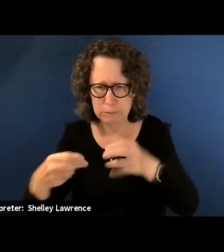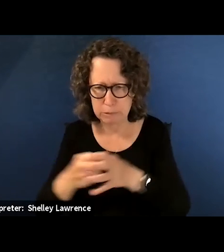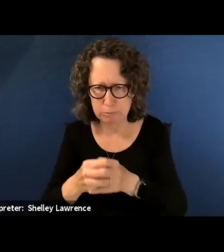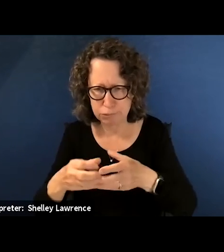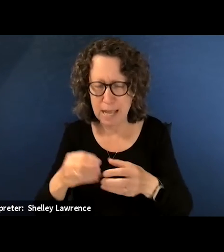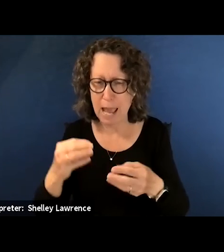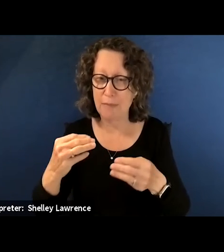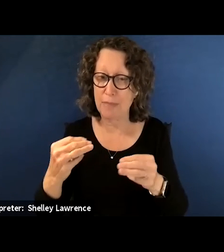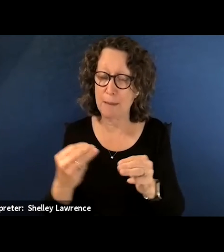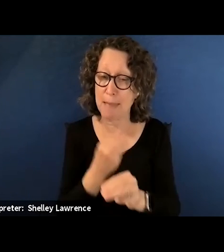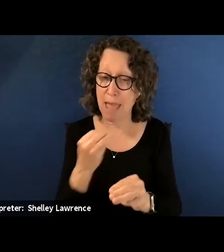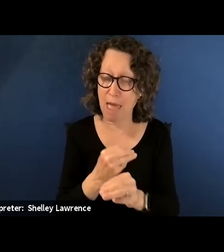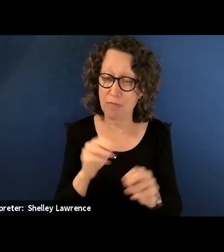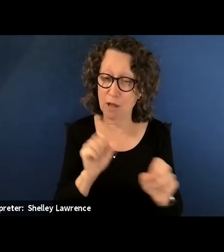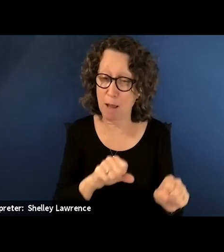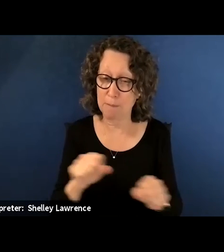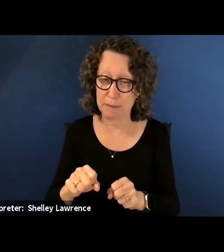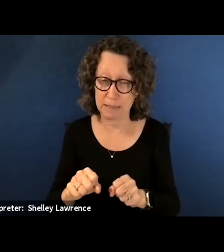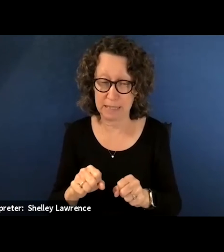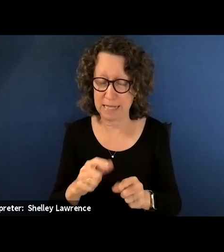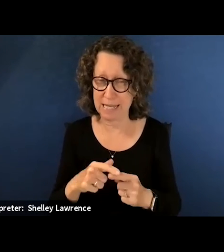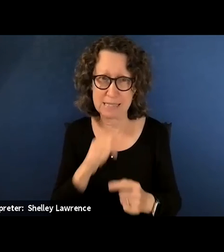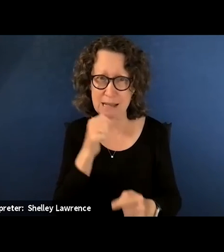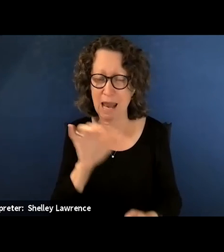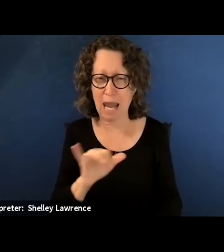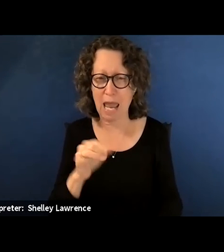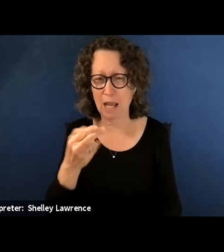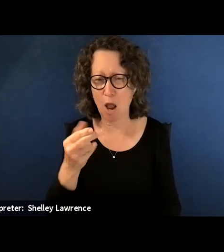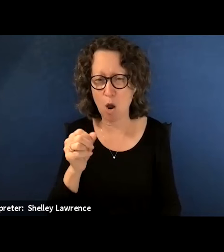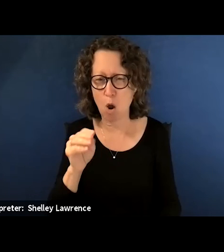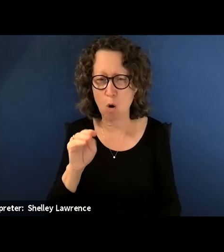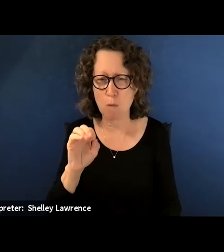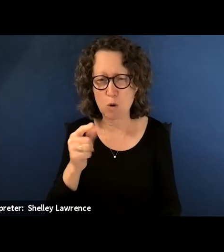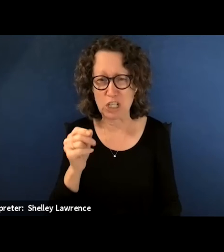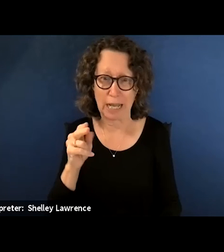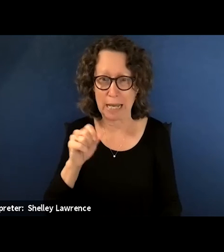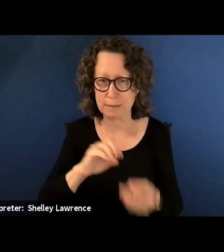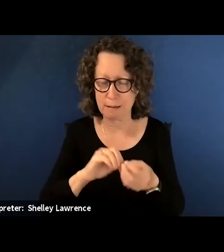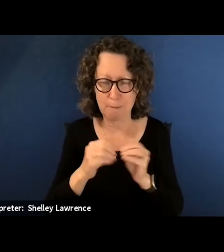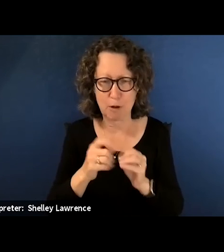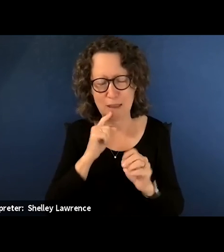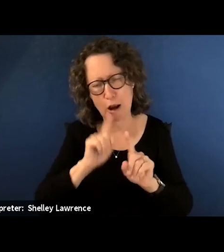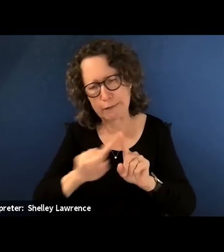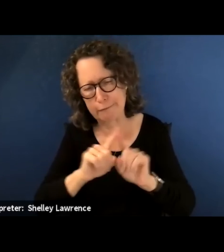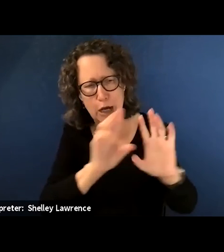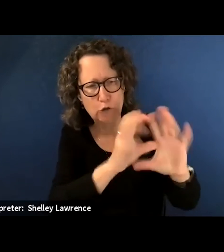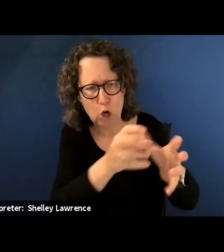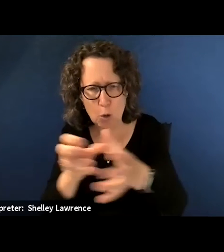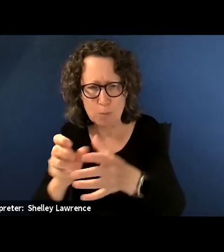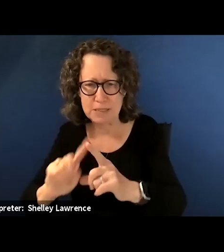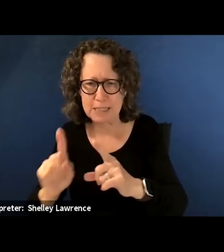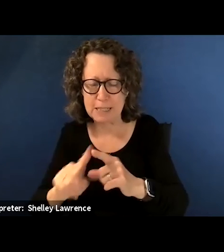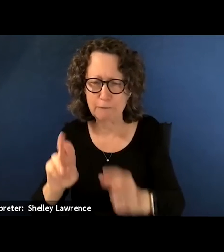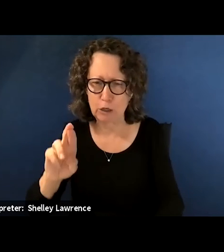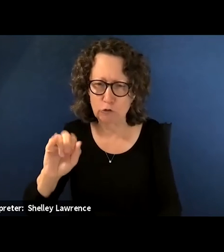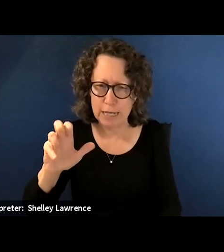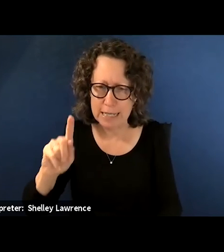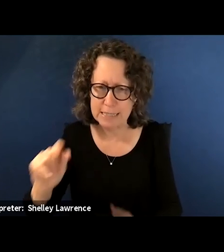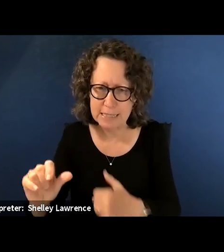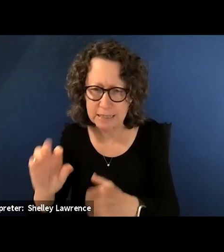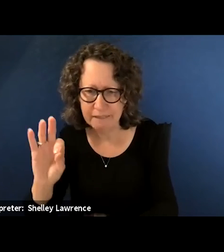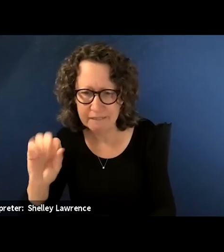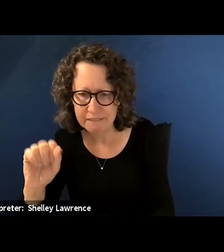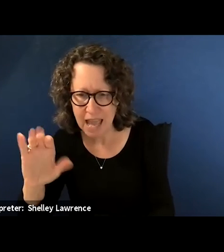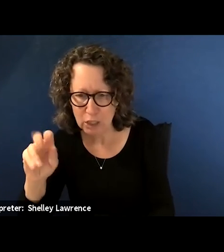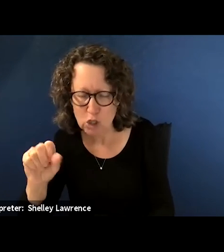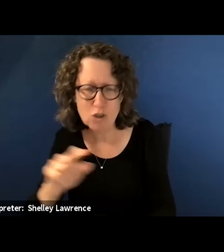Y la probabilidad matemática para el COVID no es un número singular. Hay diferentes grupos que